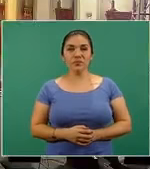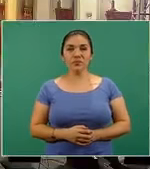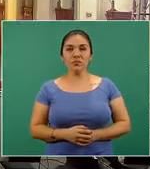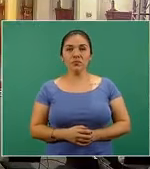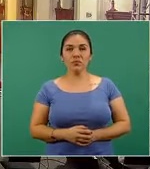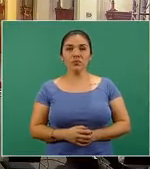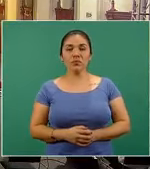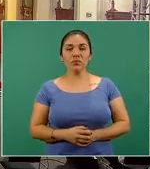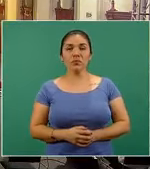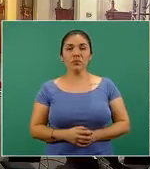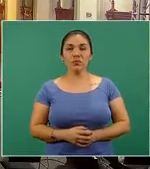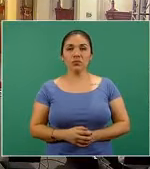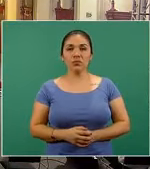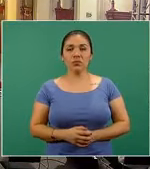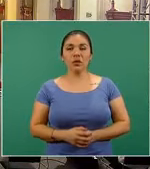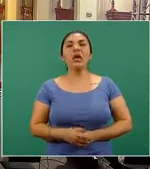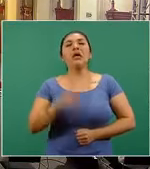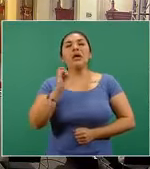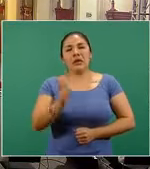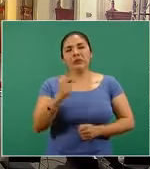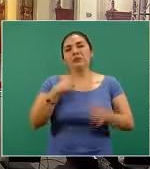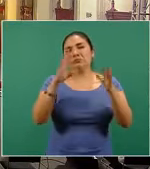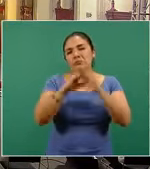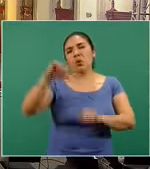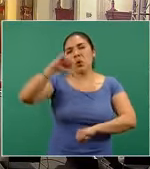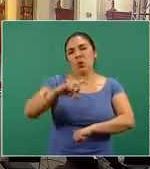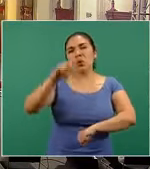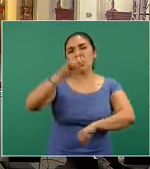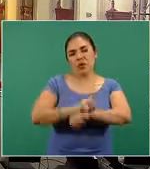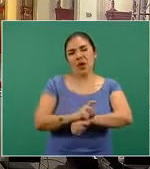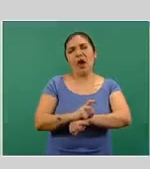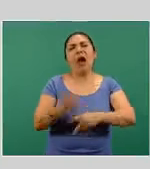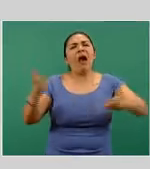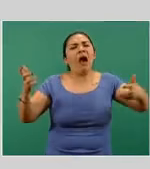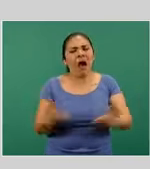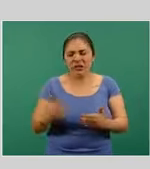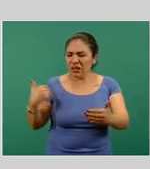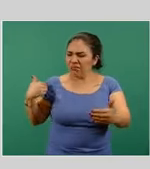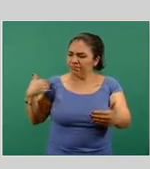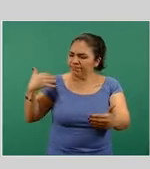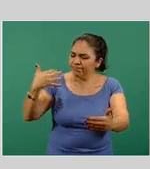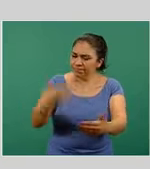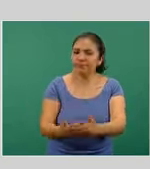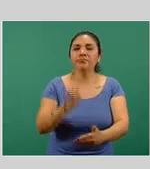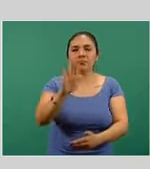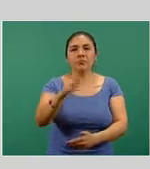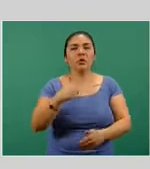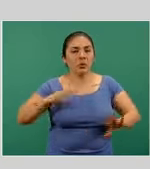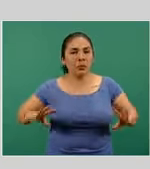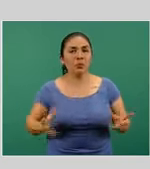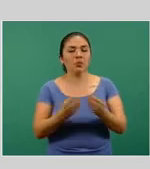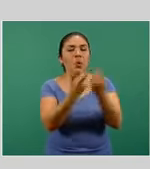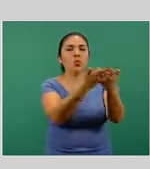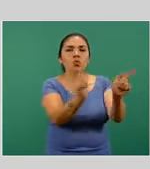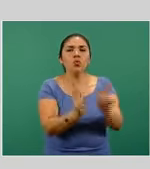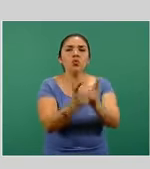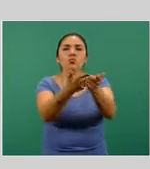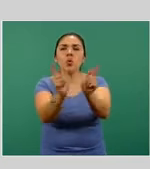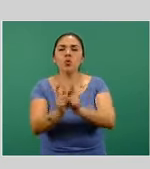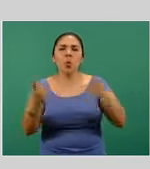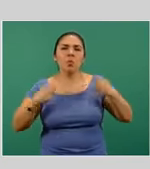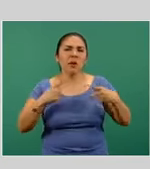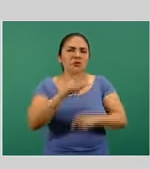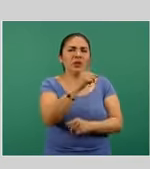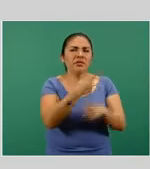Un poco en reflexión, en este día lo que hemos estado haciendo es reunir a grupos de profesionales